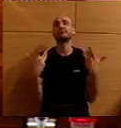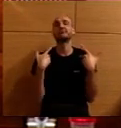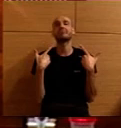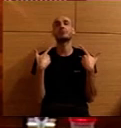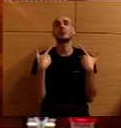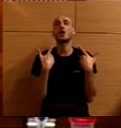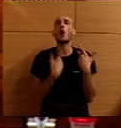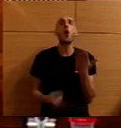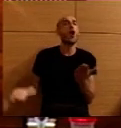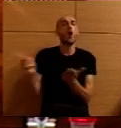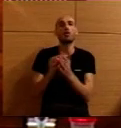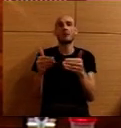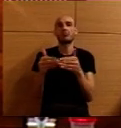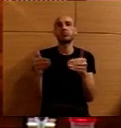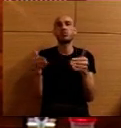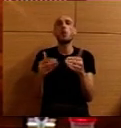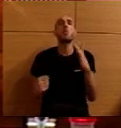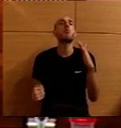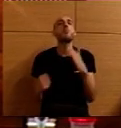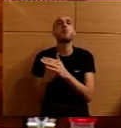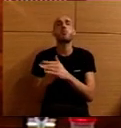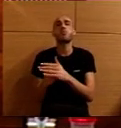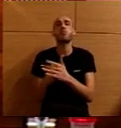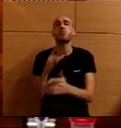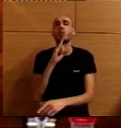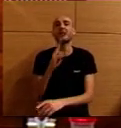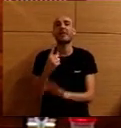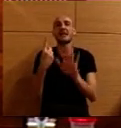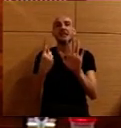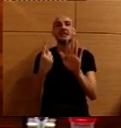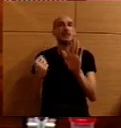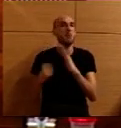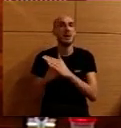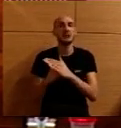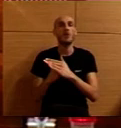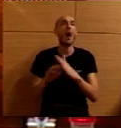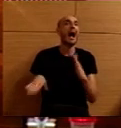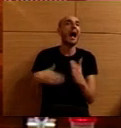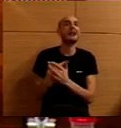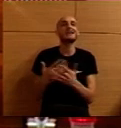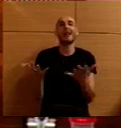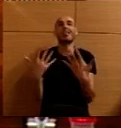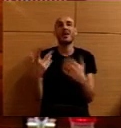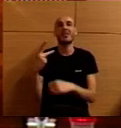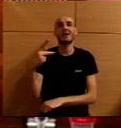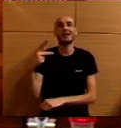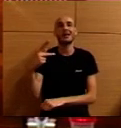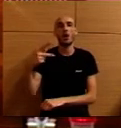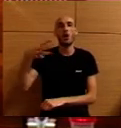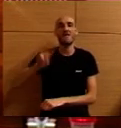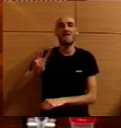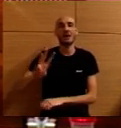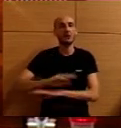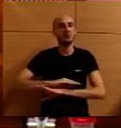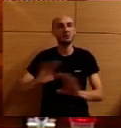una potencia de 6 como máximo o hasta 10. kilovatios. No más, sino eso que